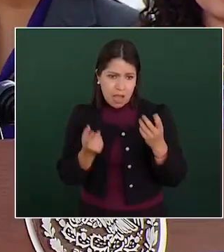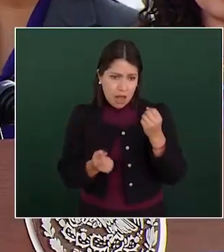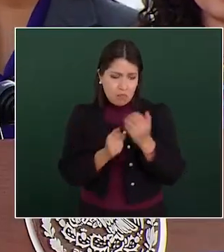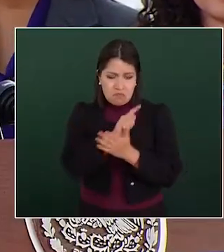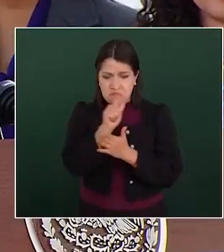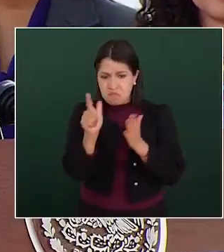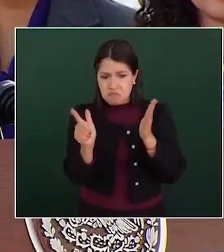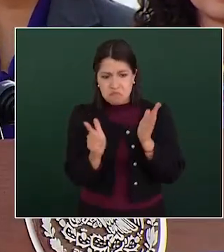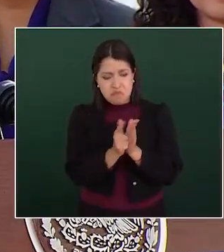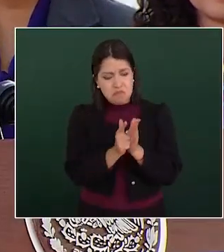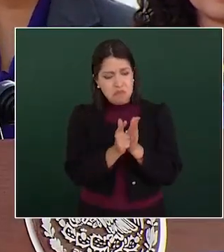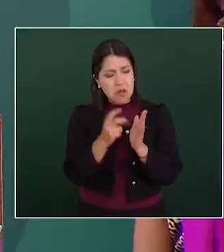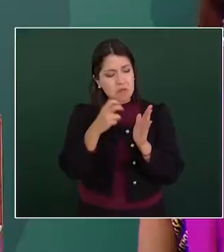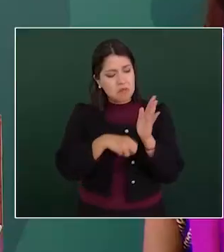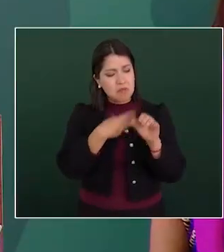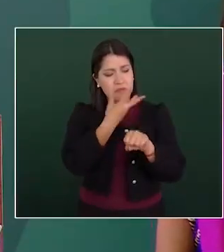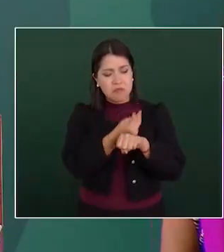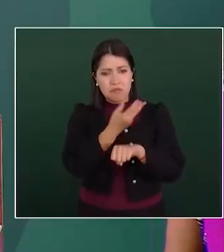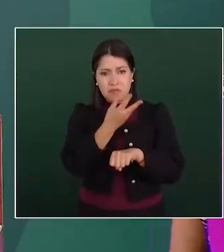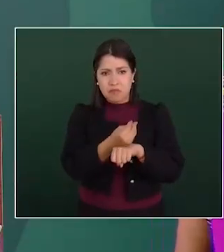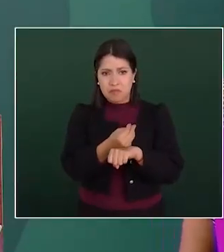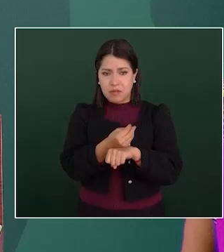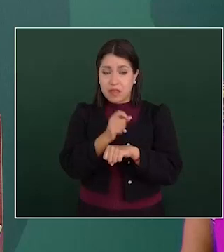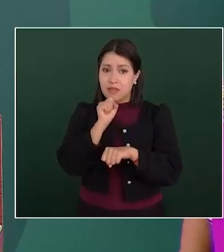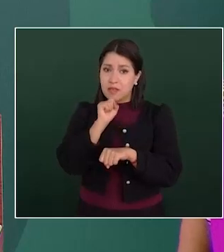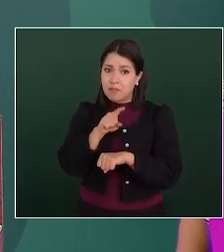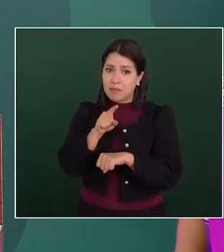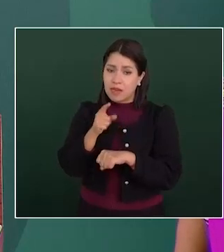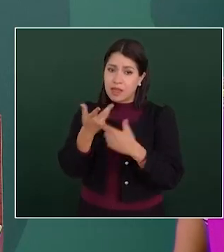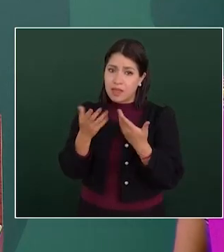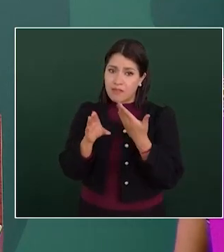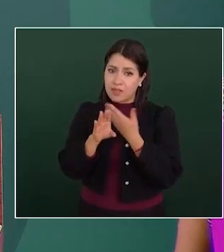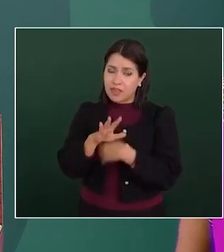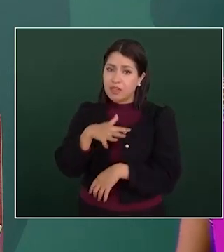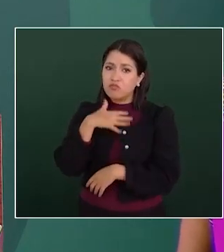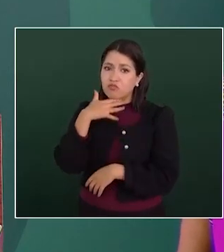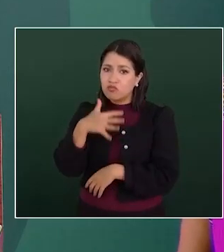reformas y no permitiendo la corrupción.